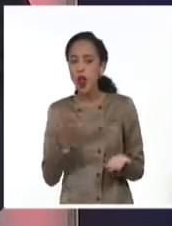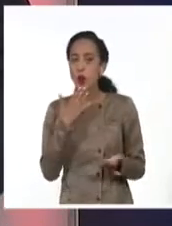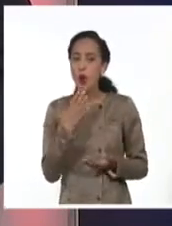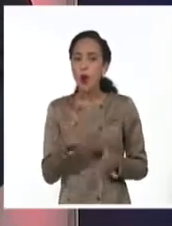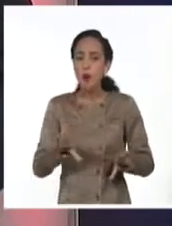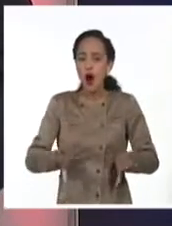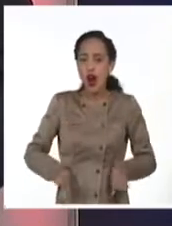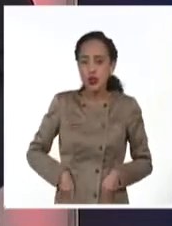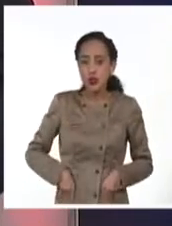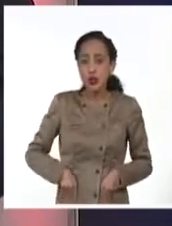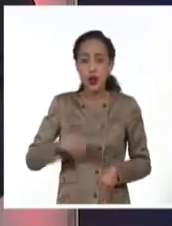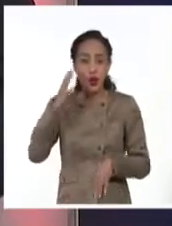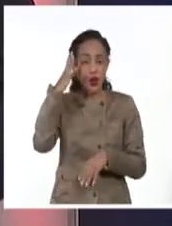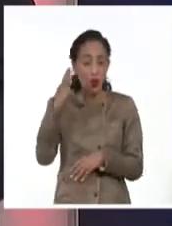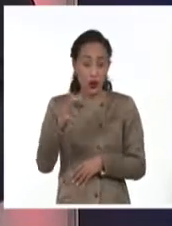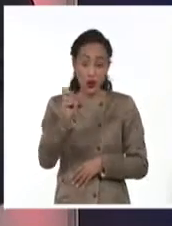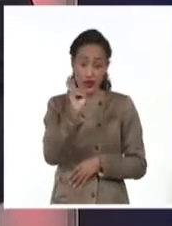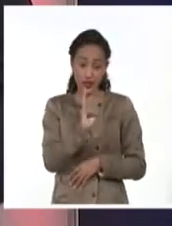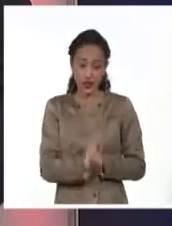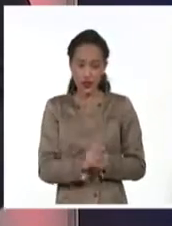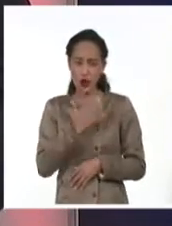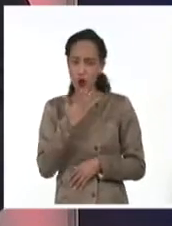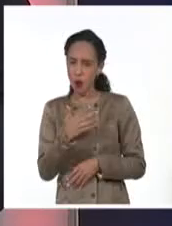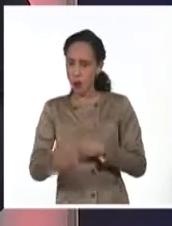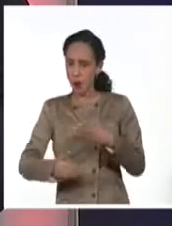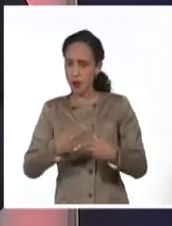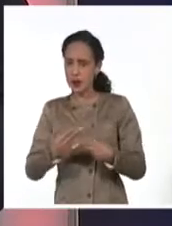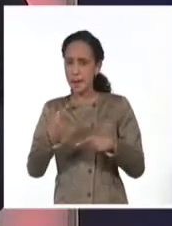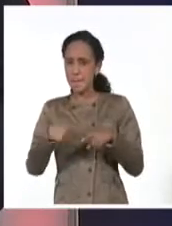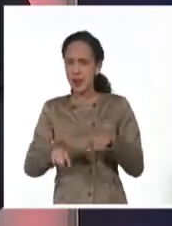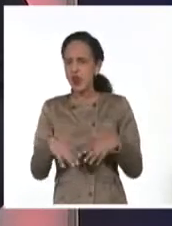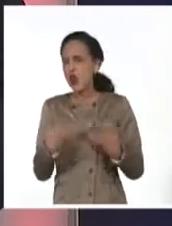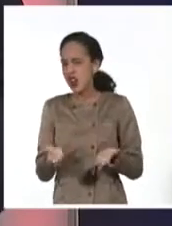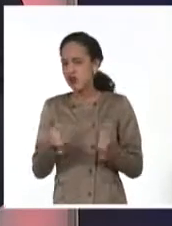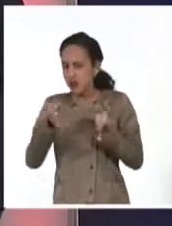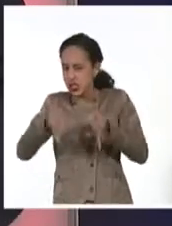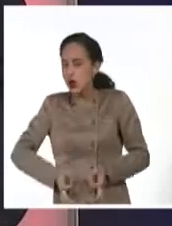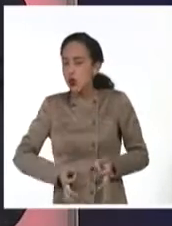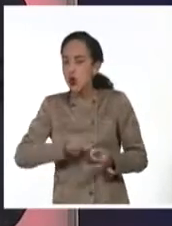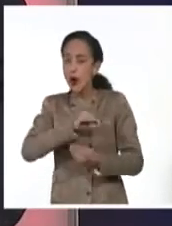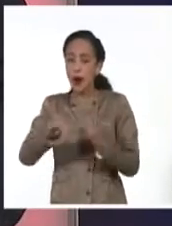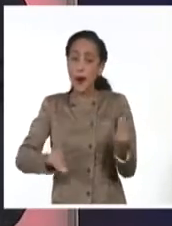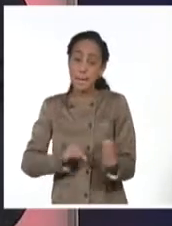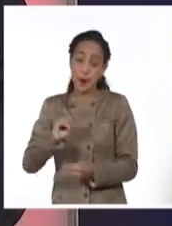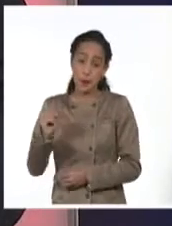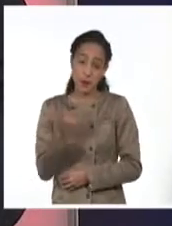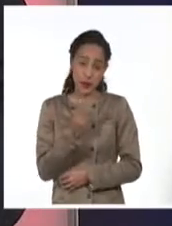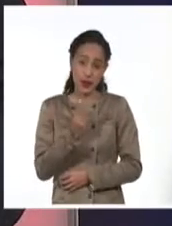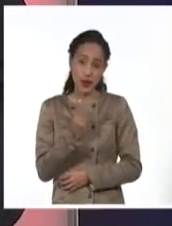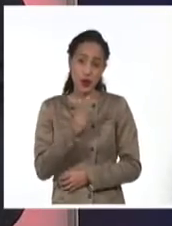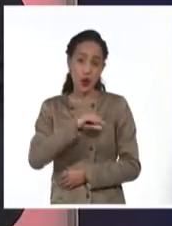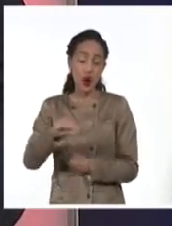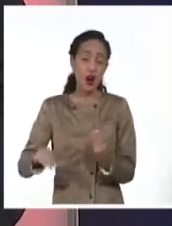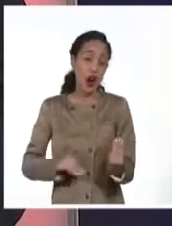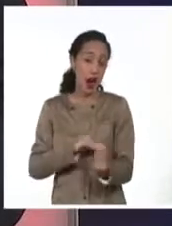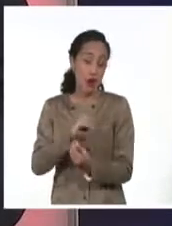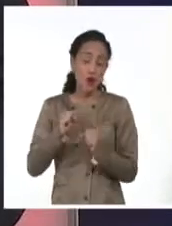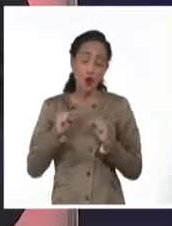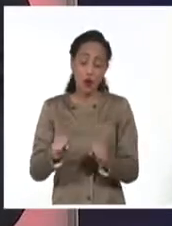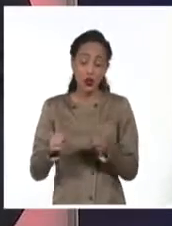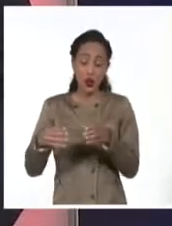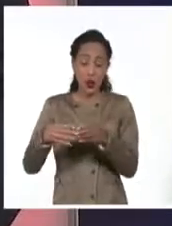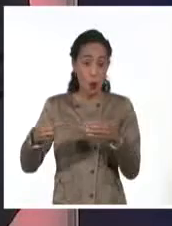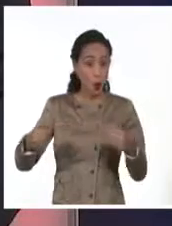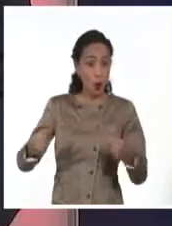asume desde el gobierno bolivariano. Pero, ¿qué de seguro cambiará? En primer lugar, habrá cambios drásticos en la oposición.